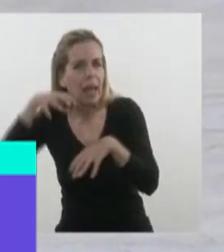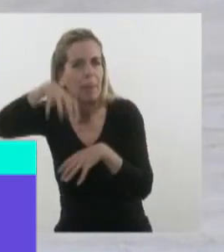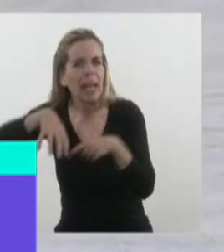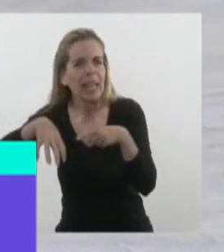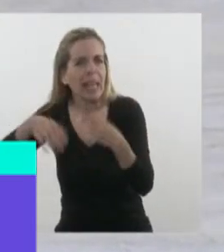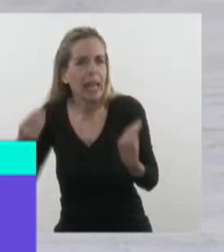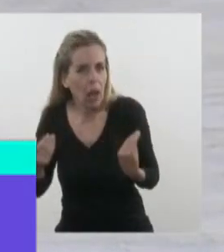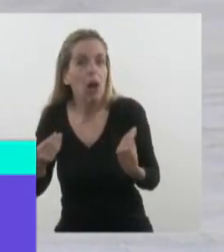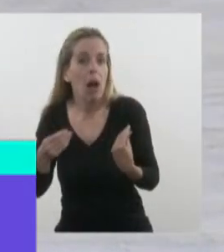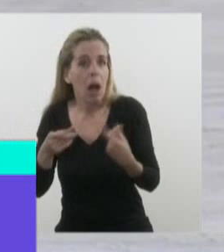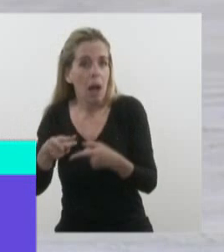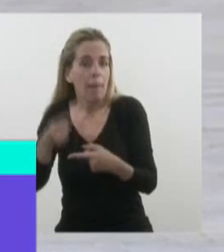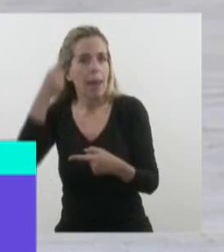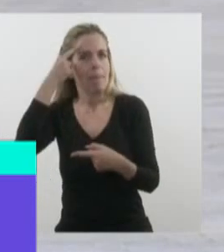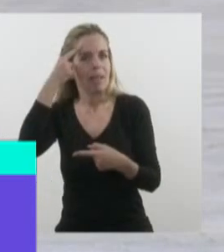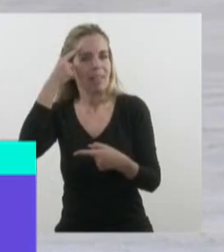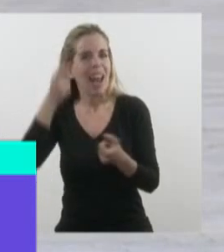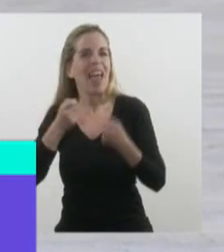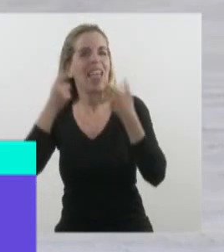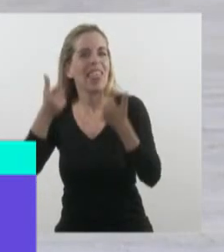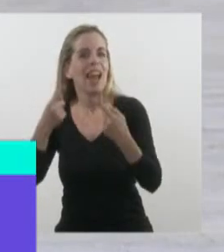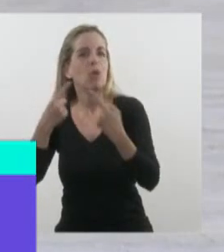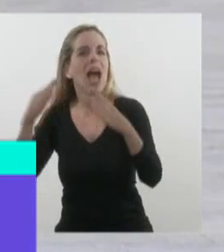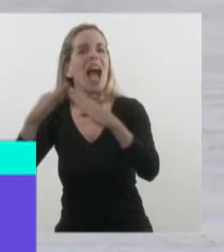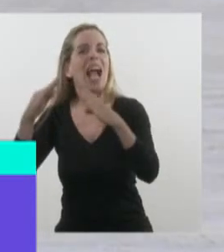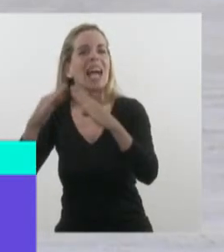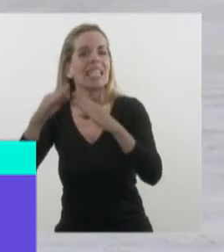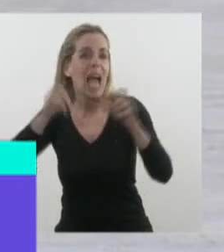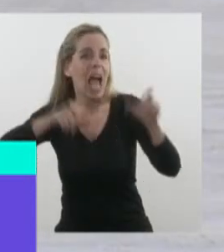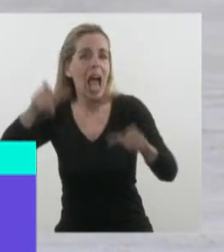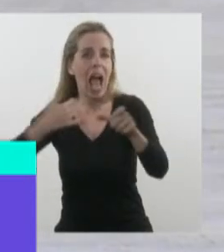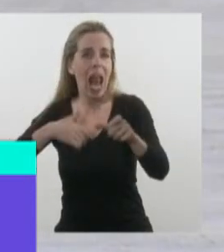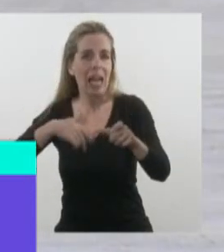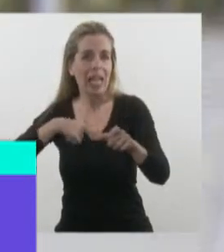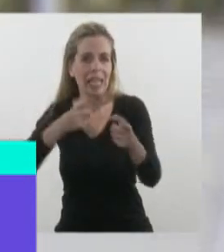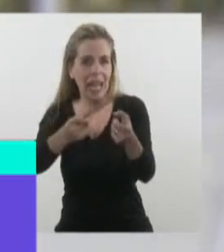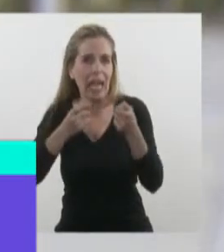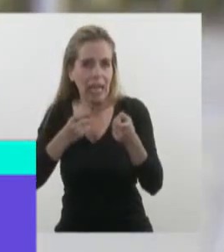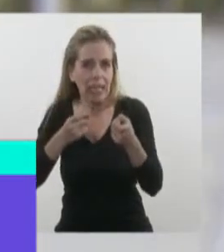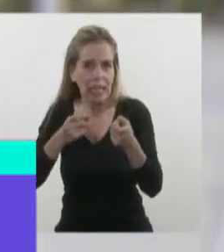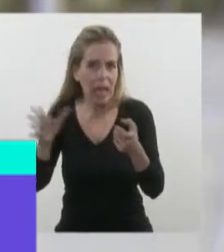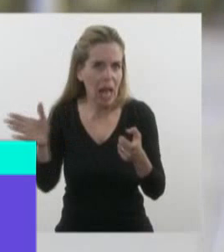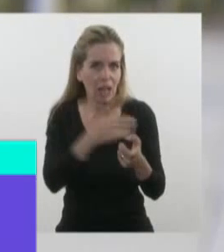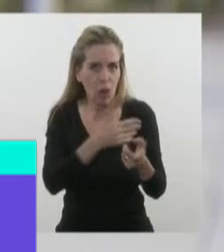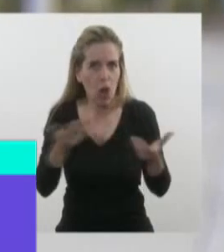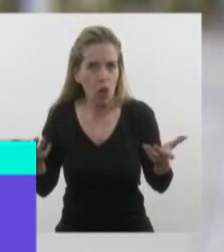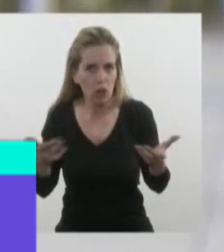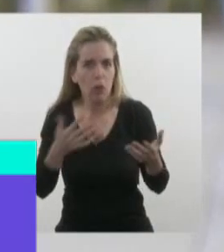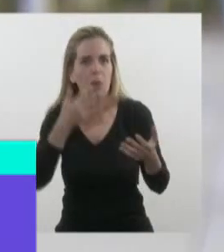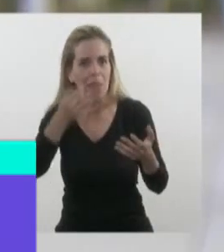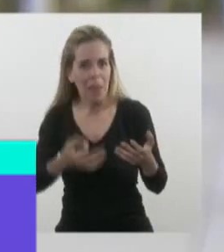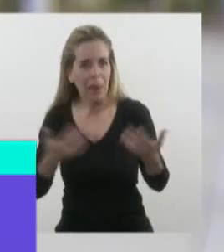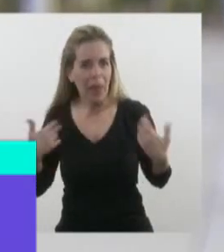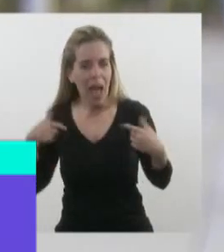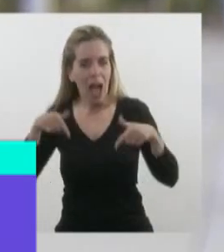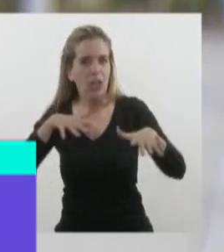solo piense en darle una vivienda a los argentinos y las argentinas que lo necesitan. Porque tener una vivienda en los tiempos